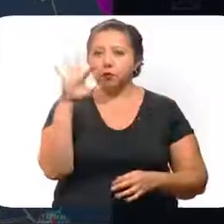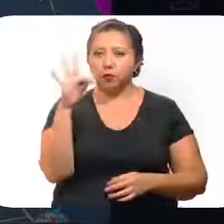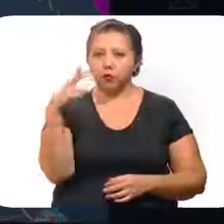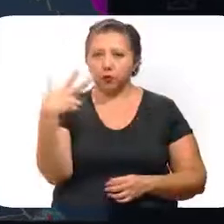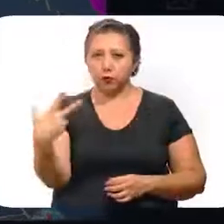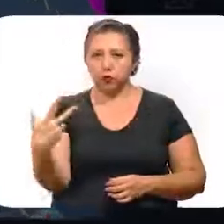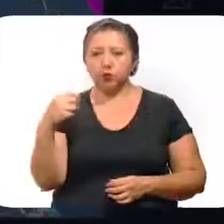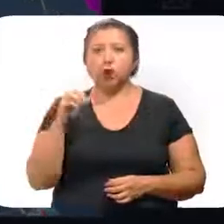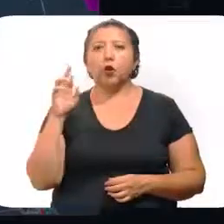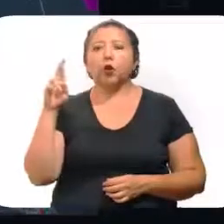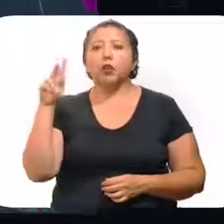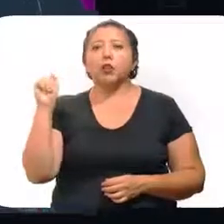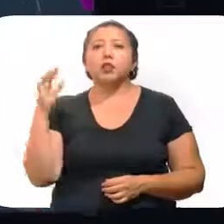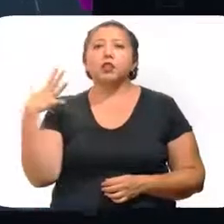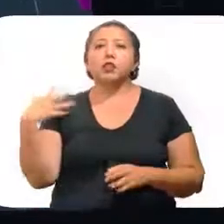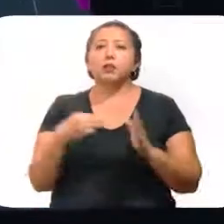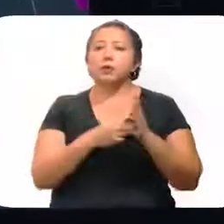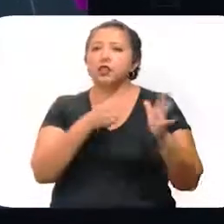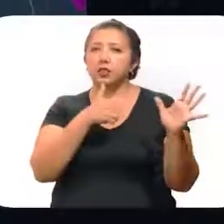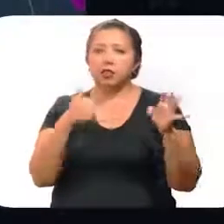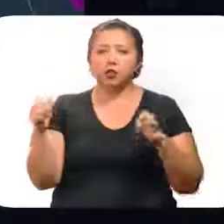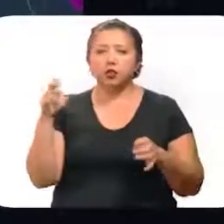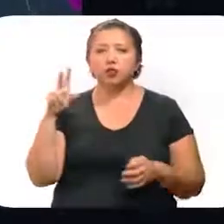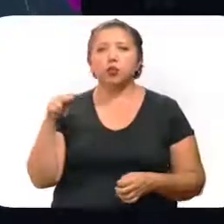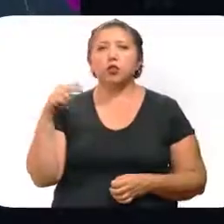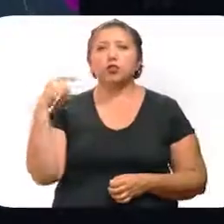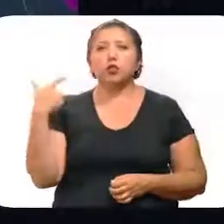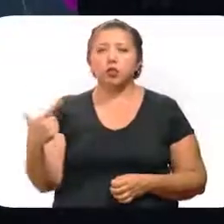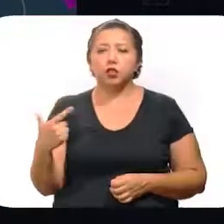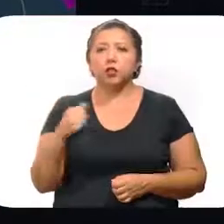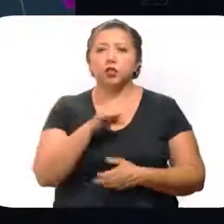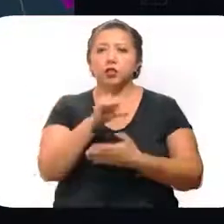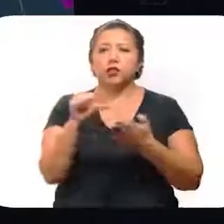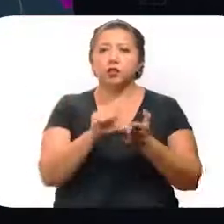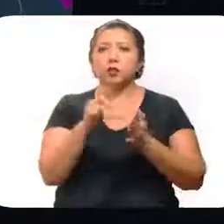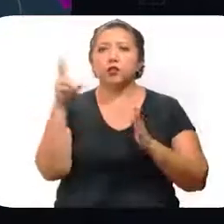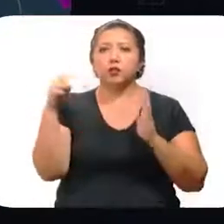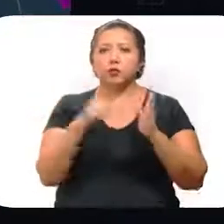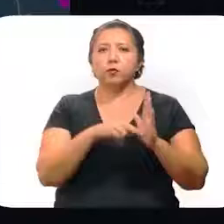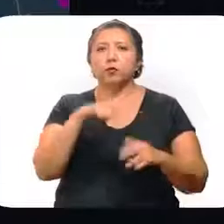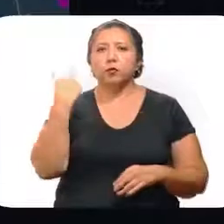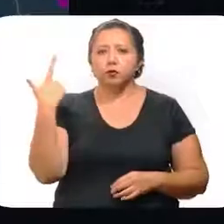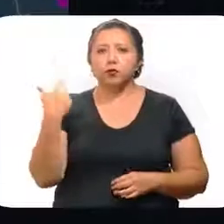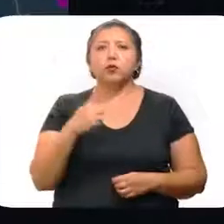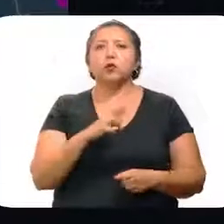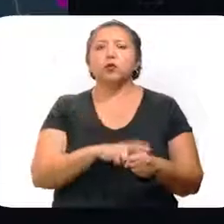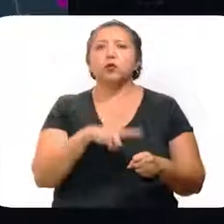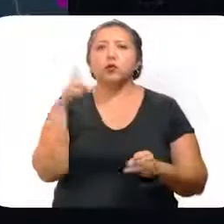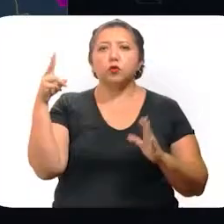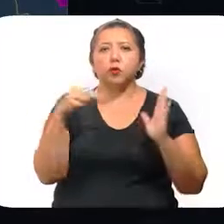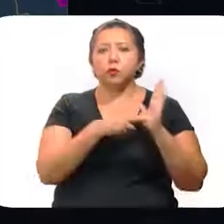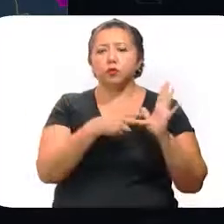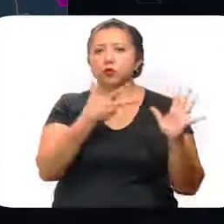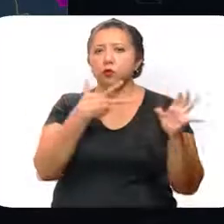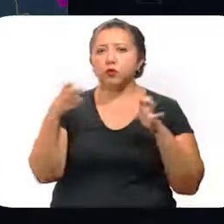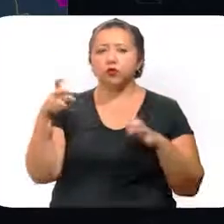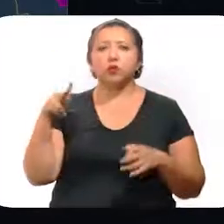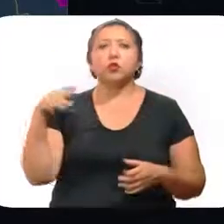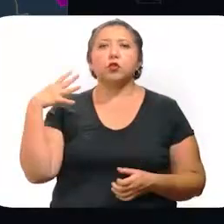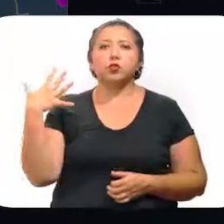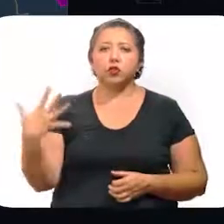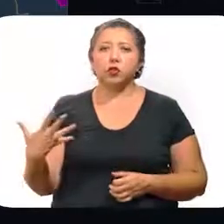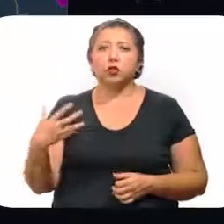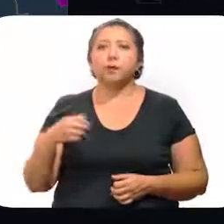6.048, en la zona oriente 5.687, en la zona centro 2.012, en la zona sur